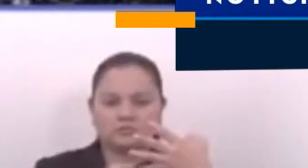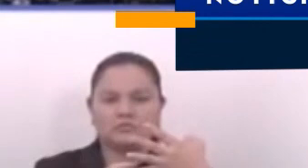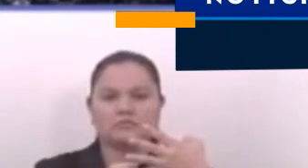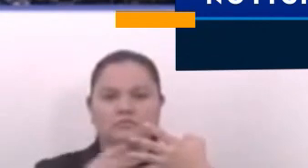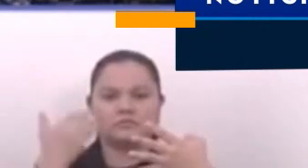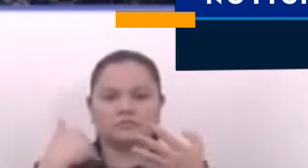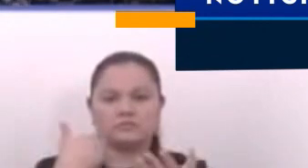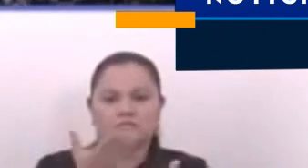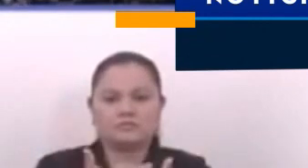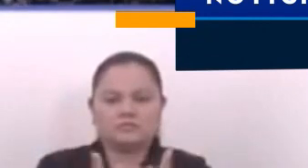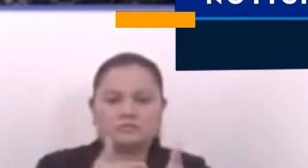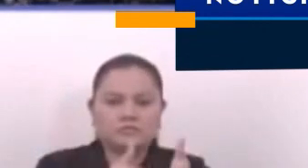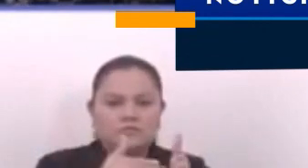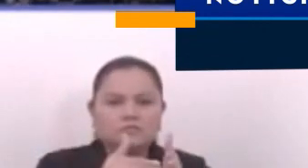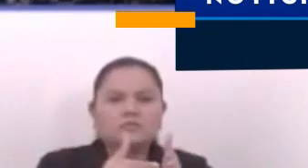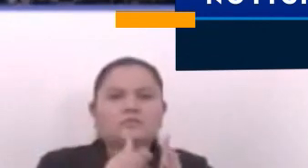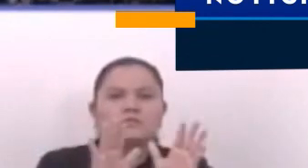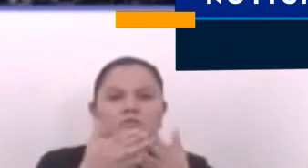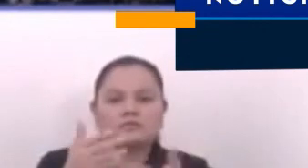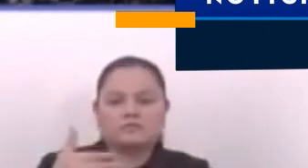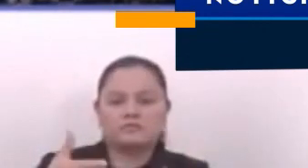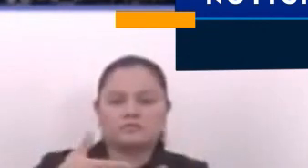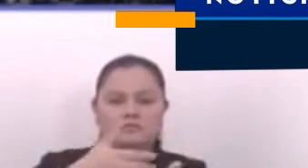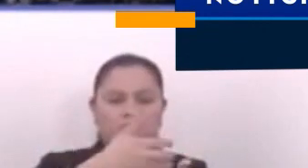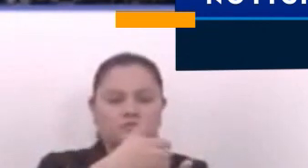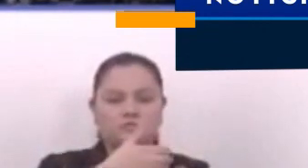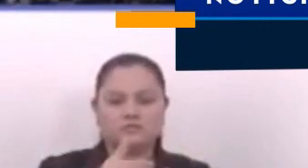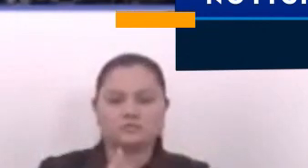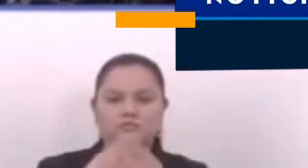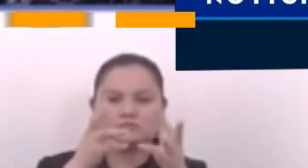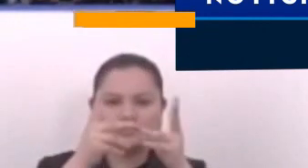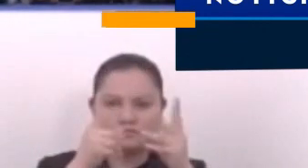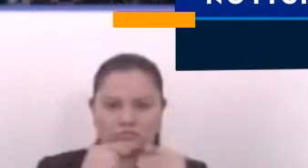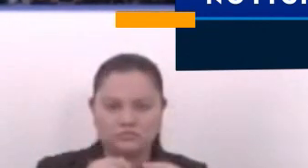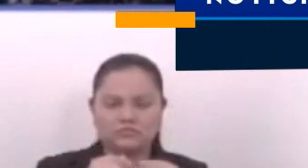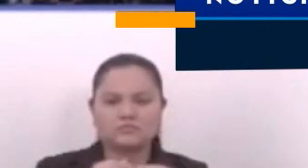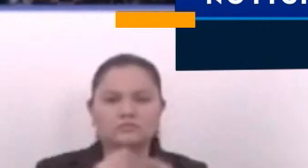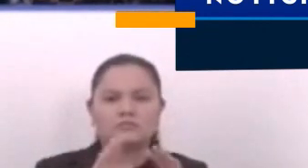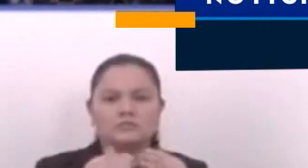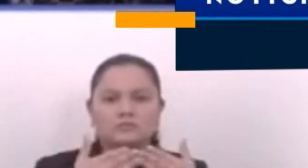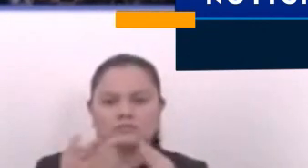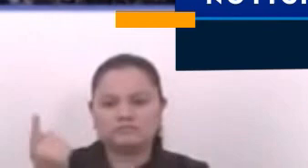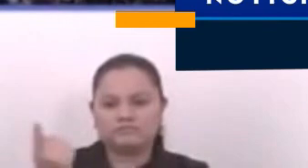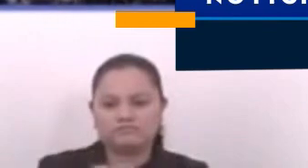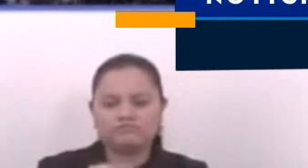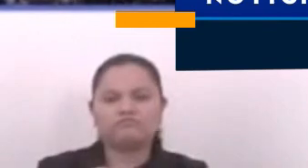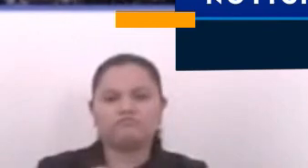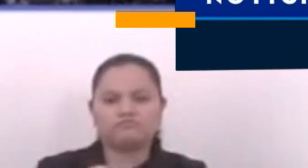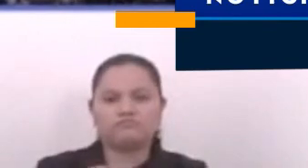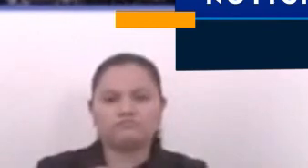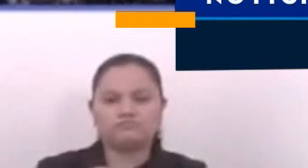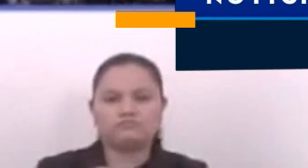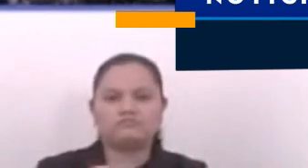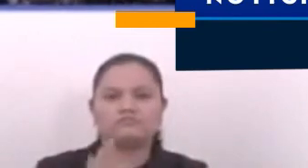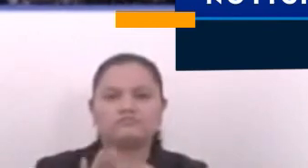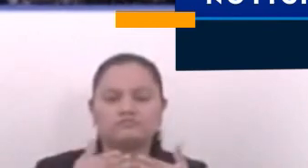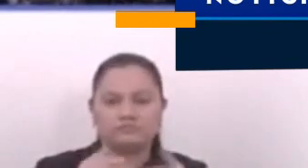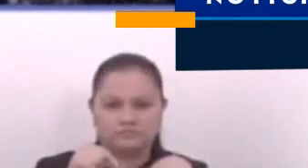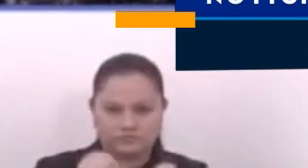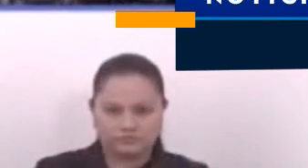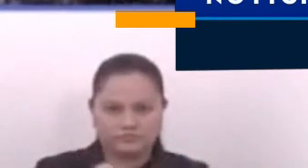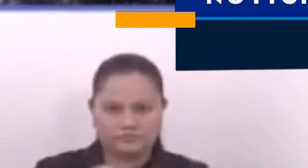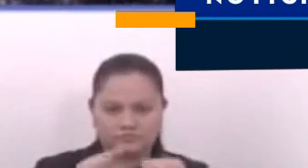traía la propuesta inicial en cuanto a la recaudación de los fondos provenientes de las multas que se modifica porque hoy